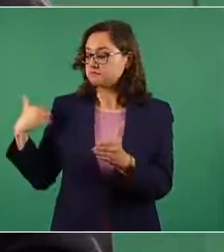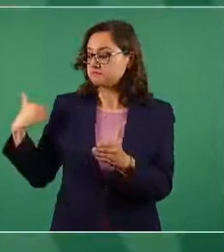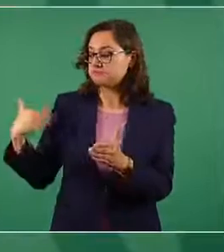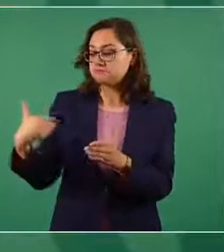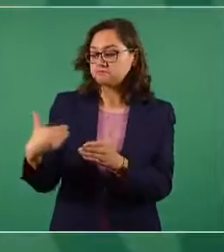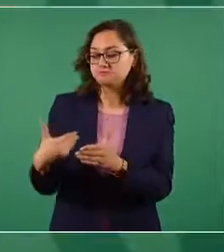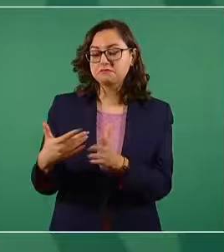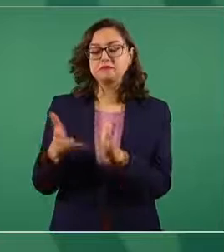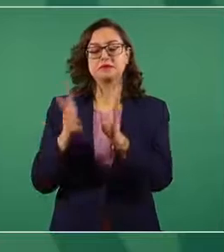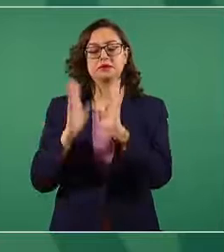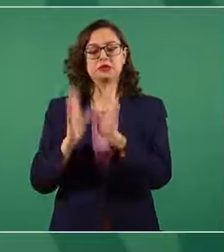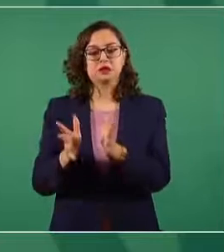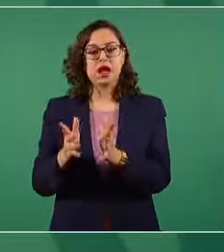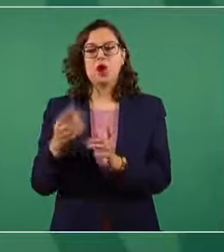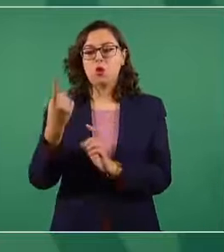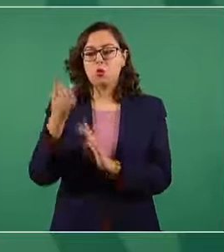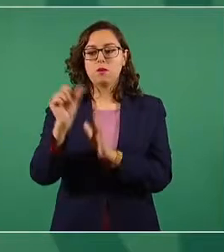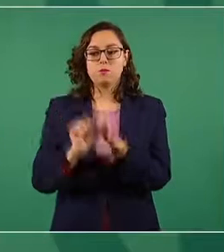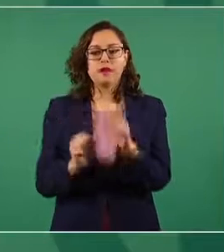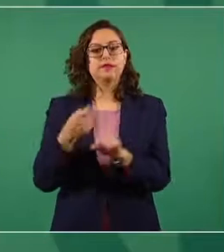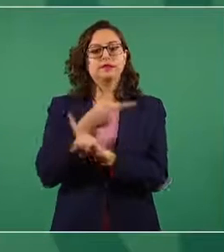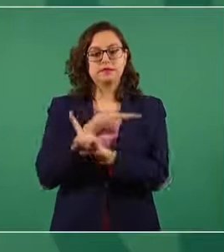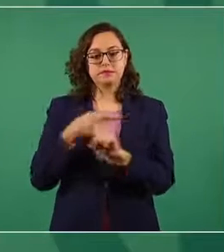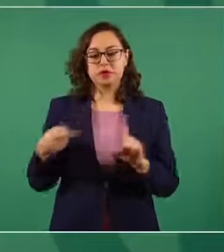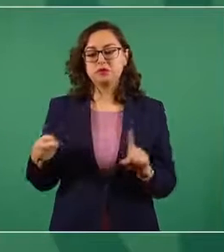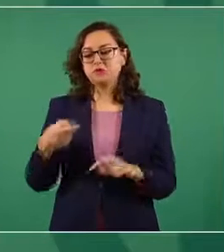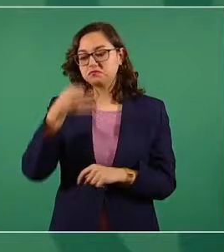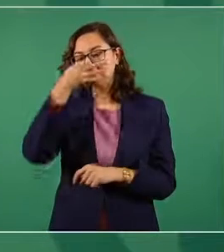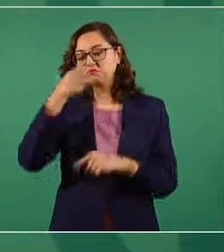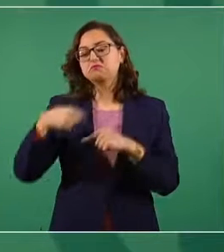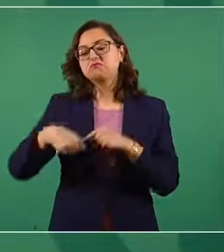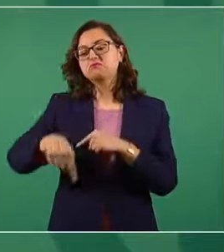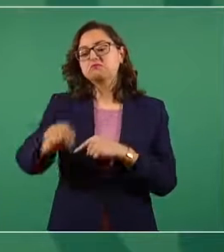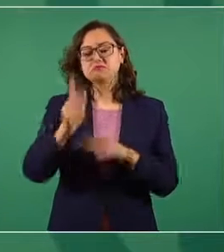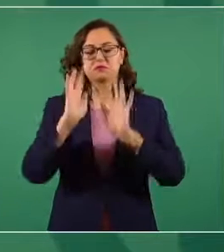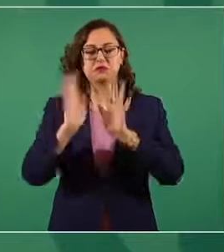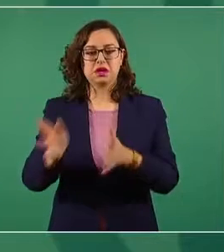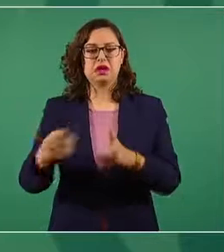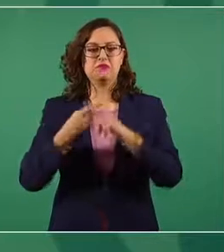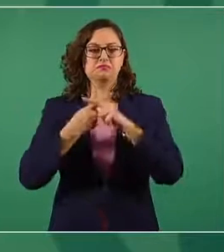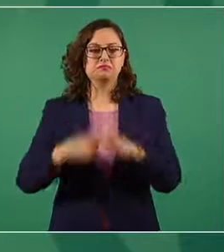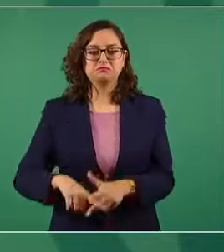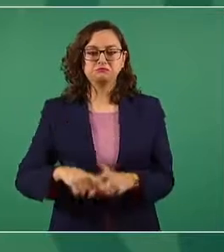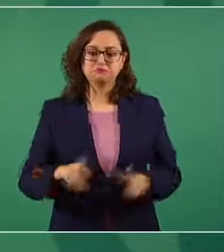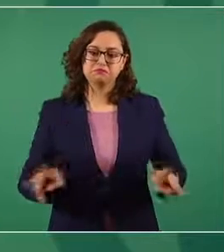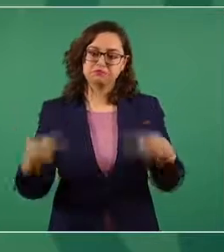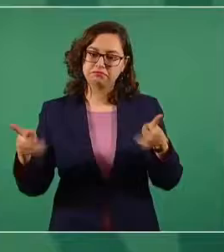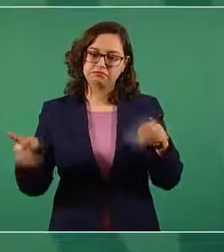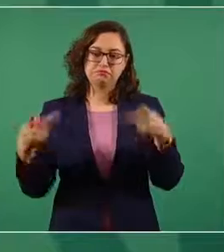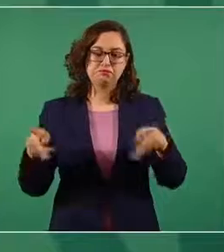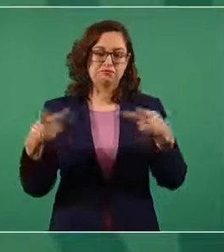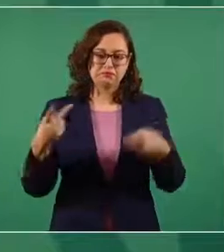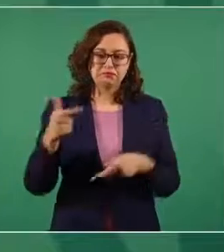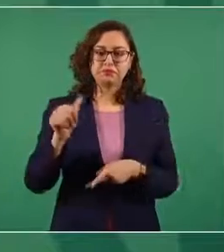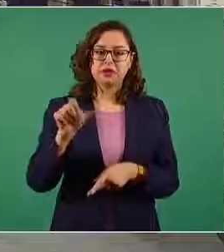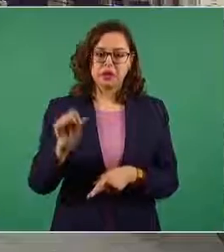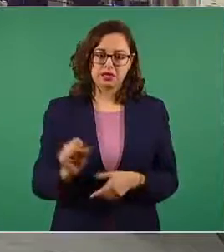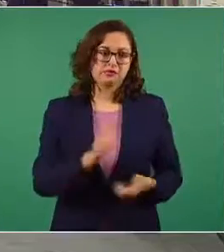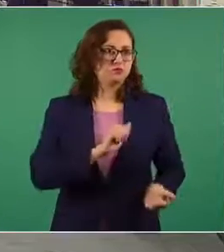van a estar distribuyéndose cilindros de gas en la Ciudad de México, del gas bienestar.